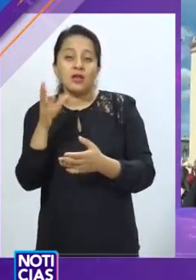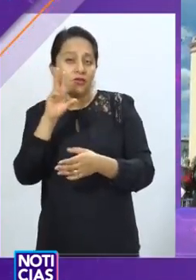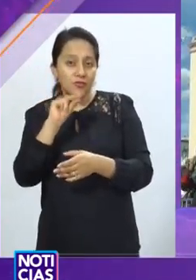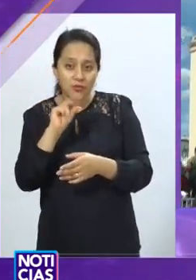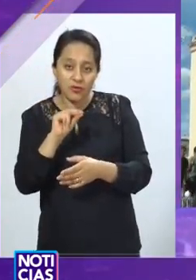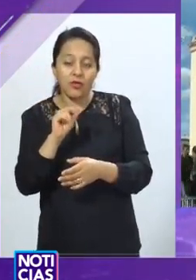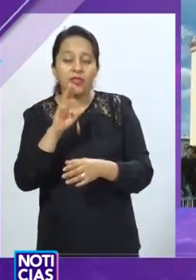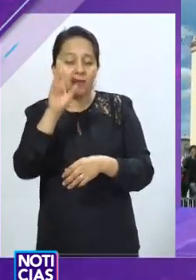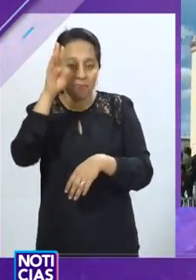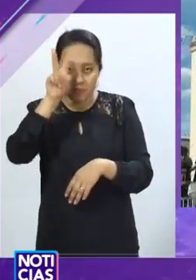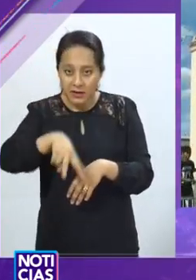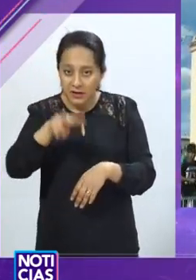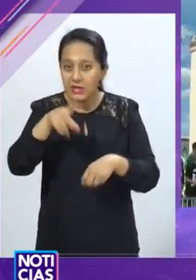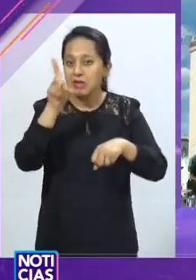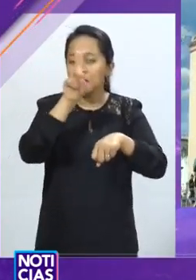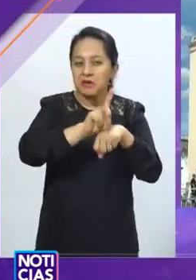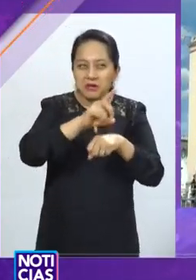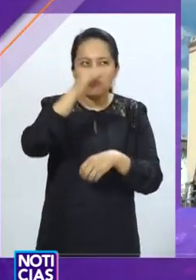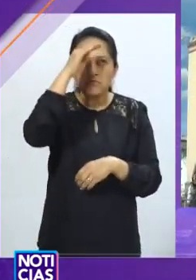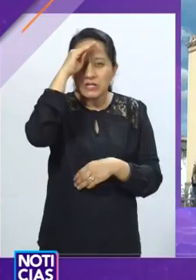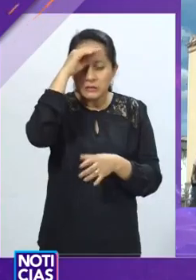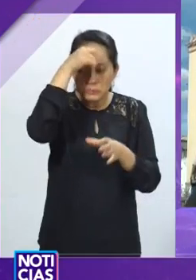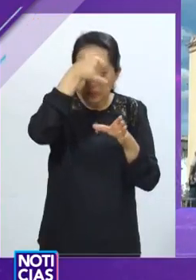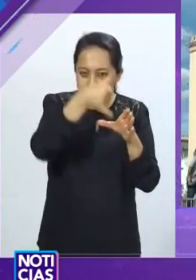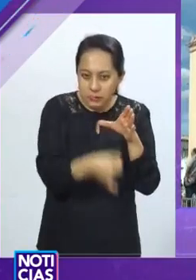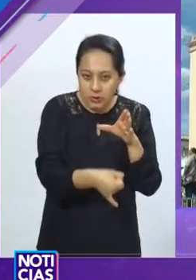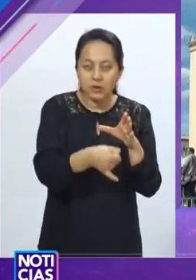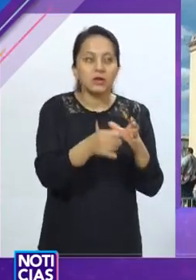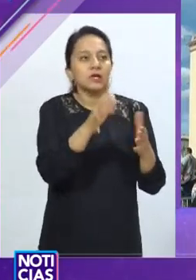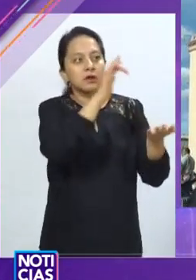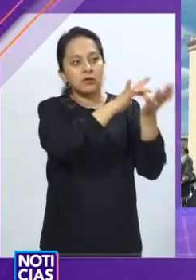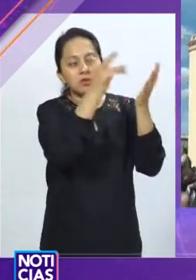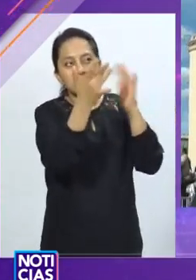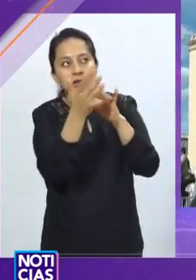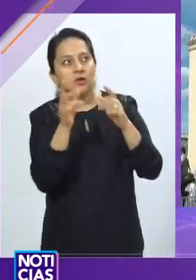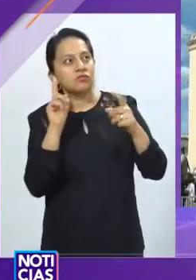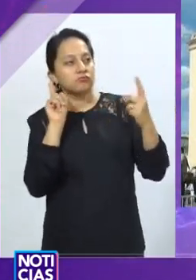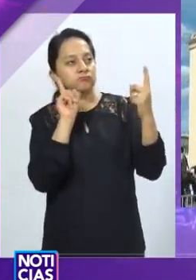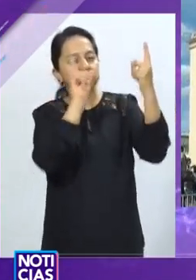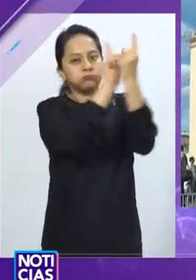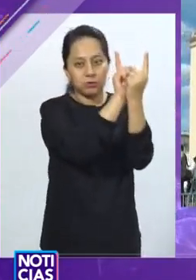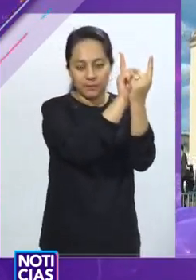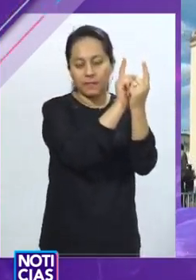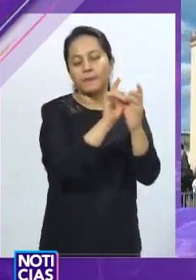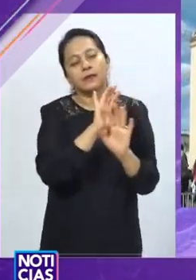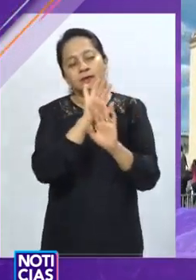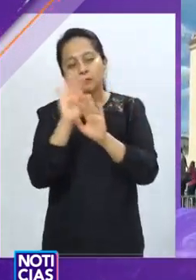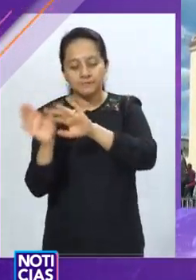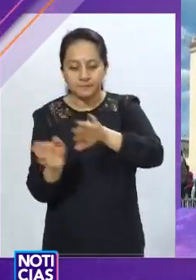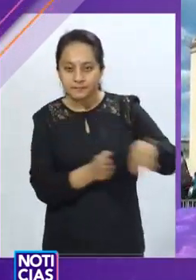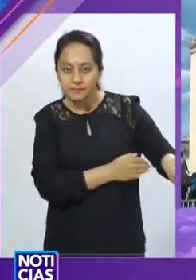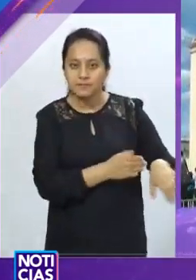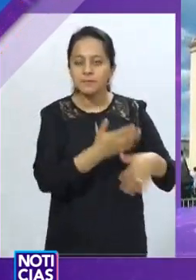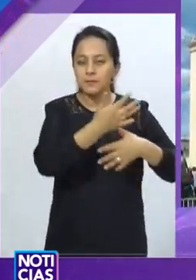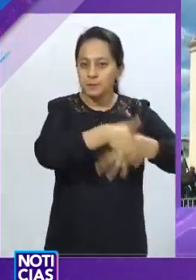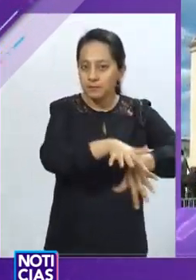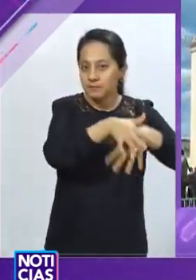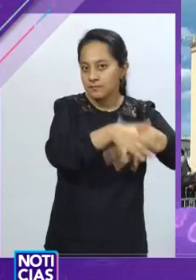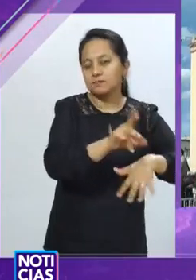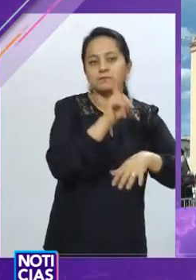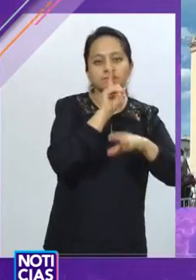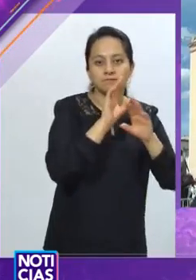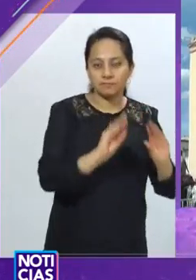y de hacer conciencia en la gente en que lejos de que sean días de festividad o cosas por el estilo, realmente sean días de reflexión y de